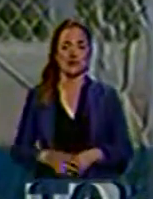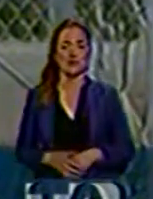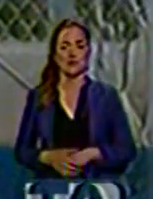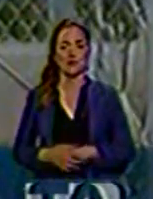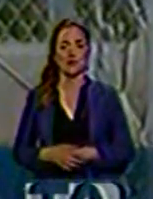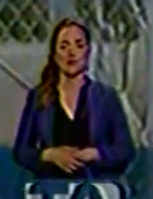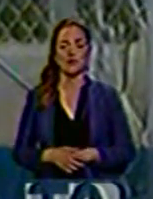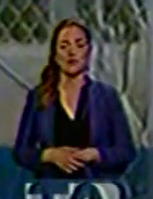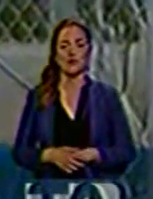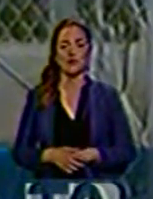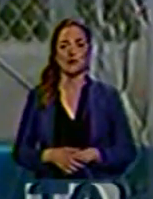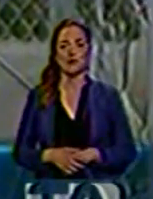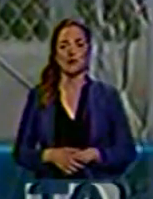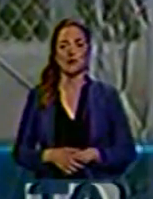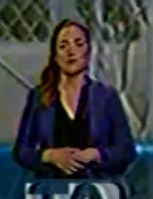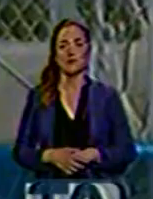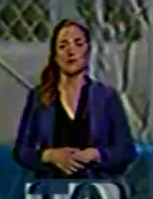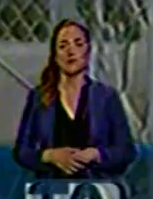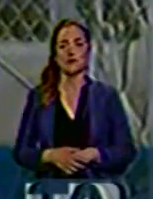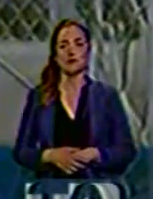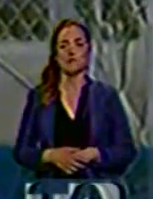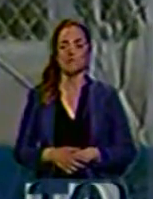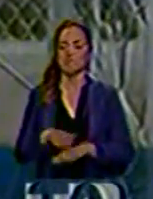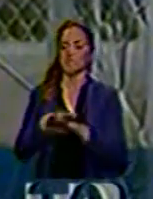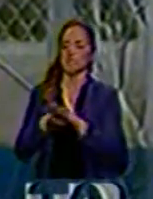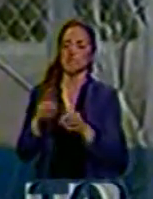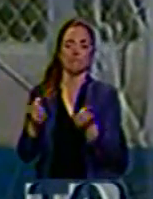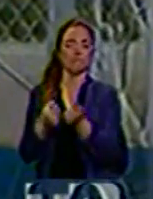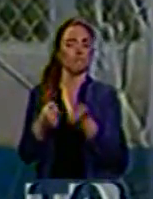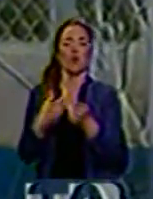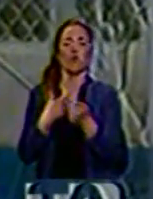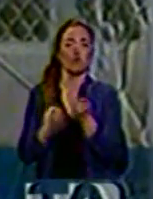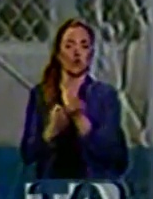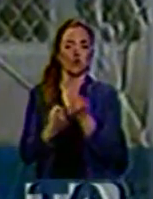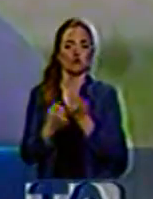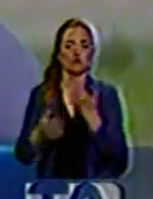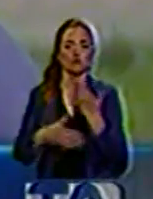que sepan que tienen todo nuestro respaldo. Profesor,